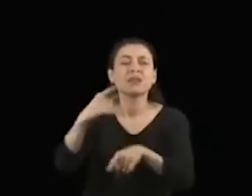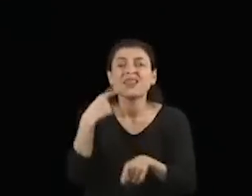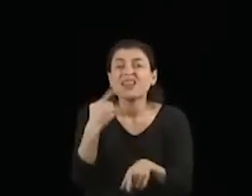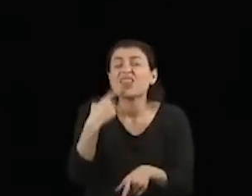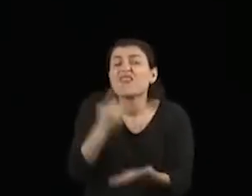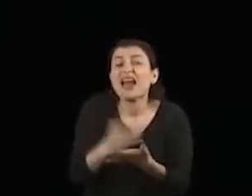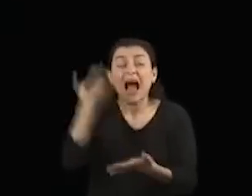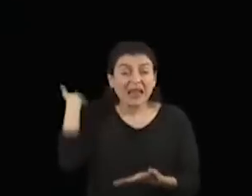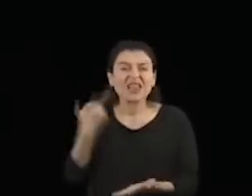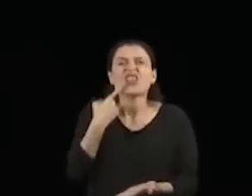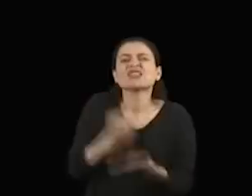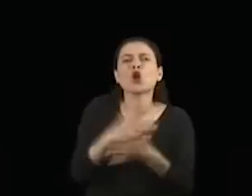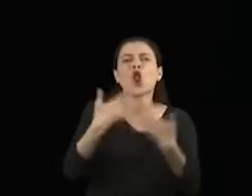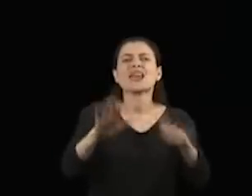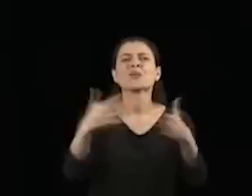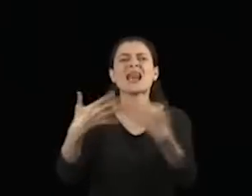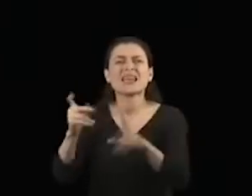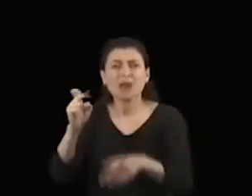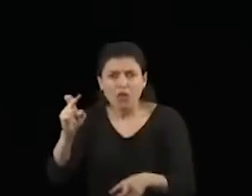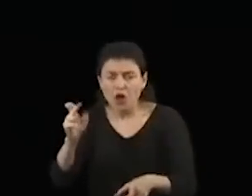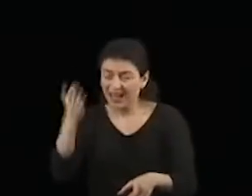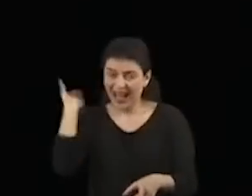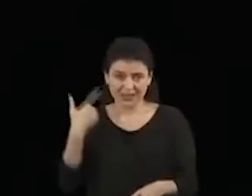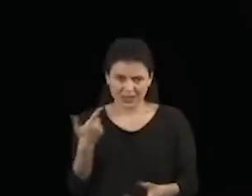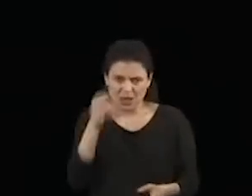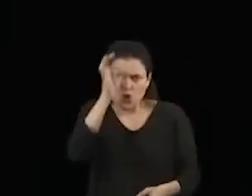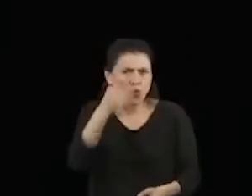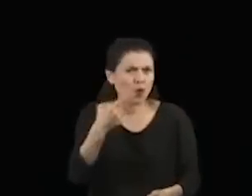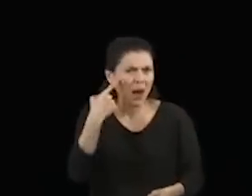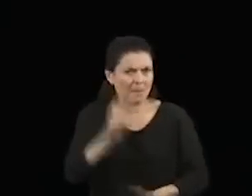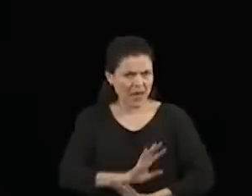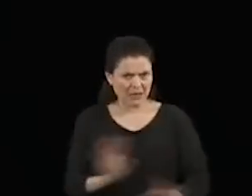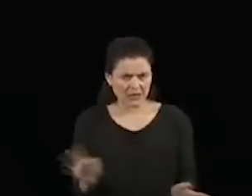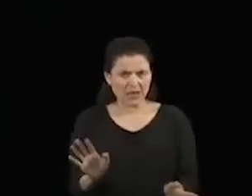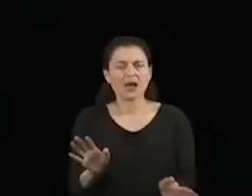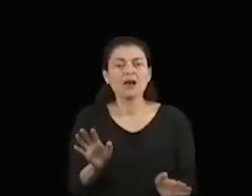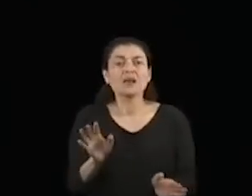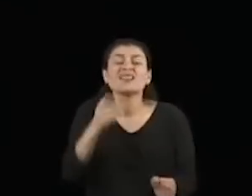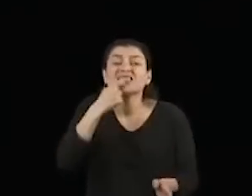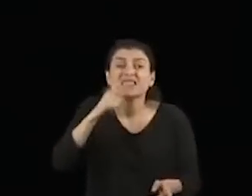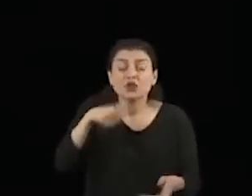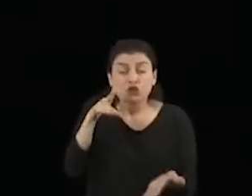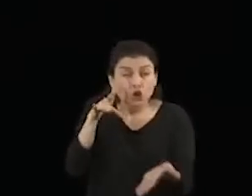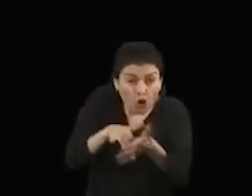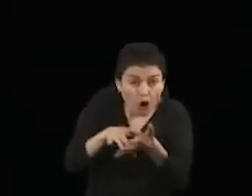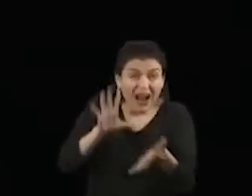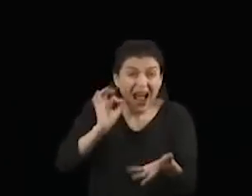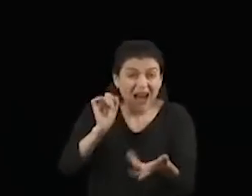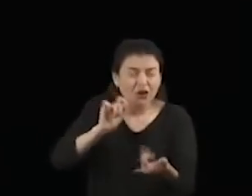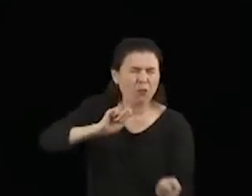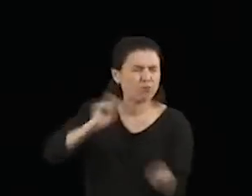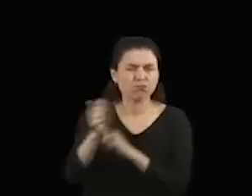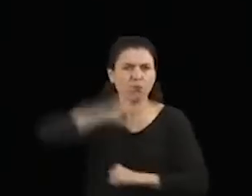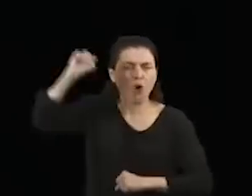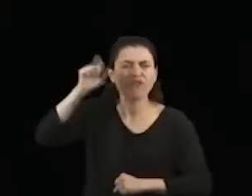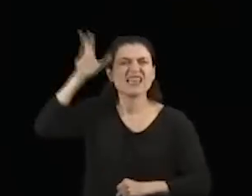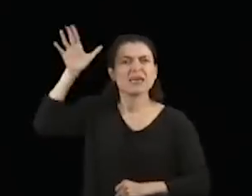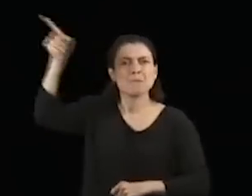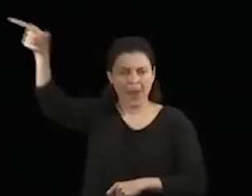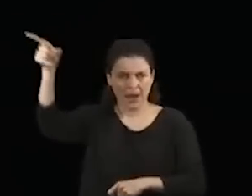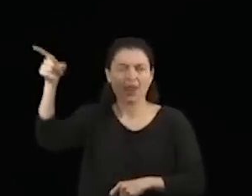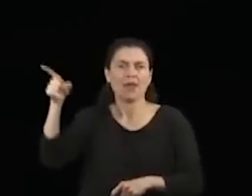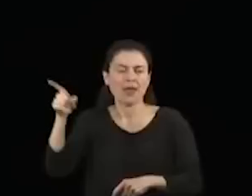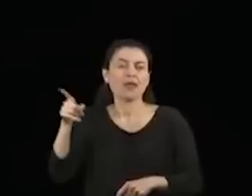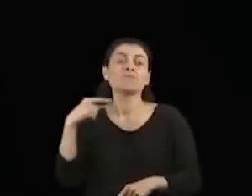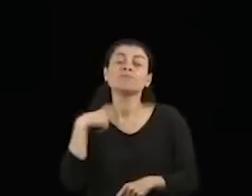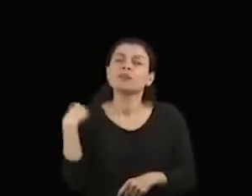con los problemas de stocks que teníamos, digamos, era el camino a una hiper. Pero más allá de eso,